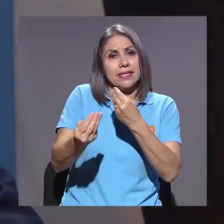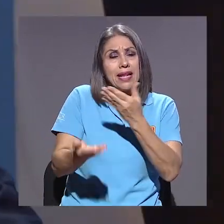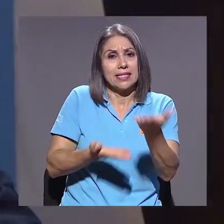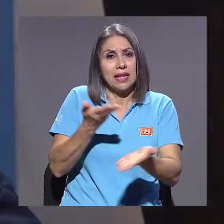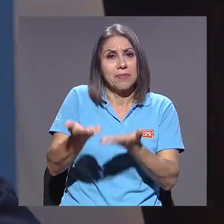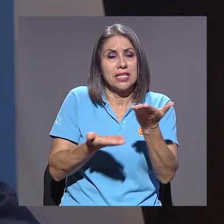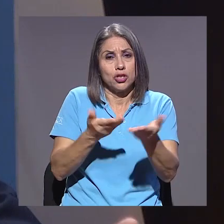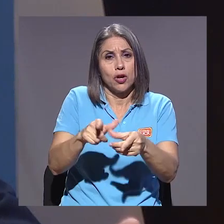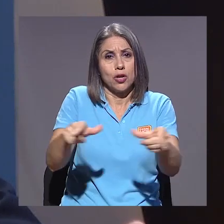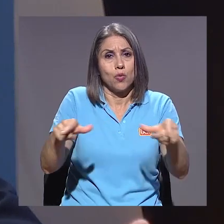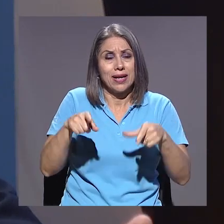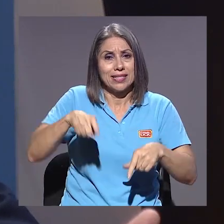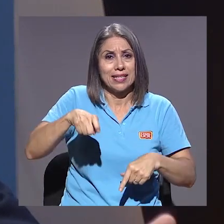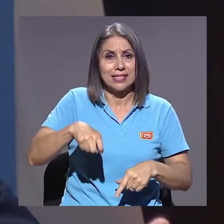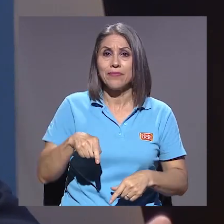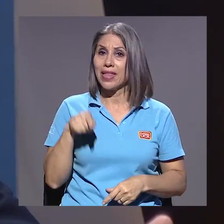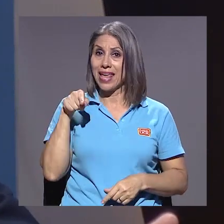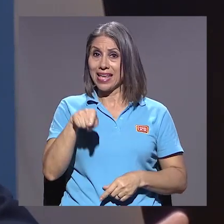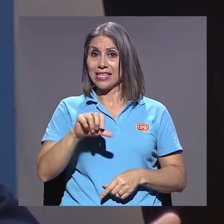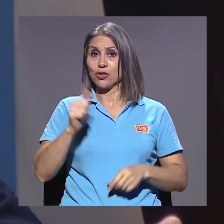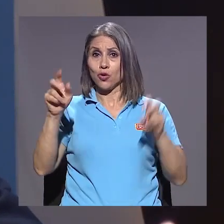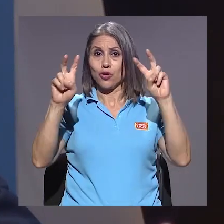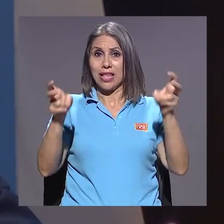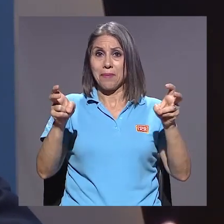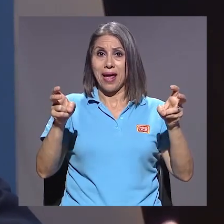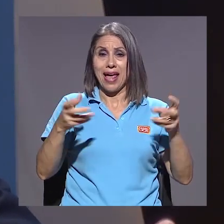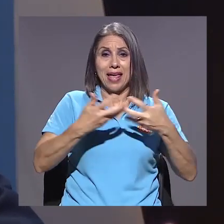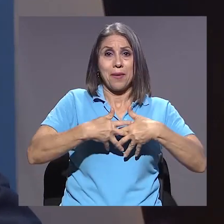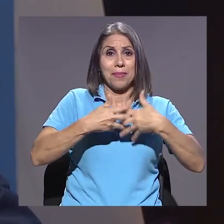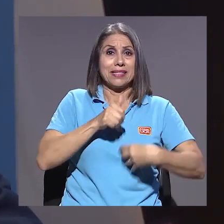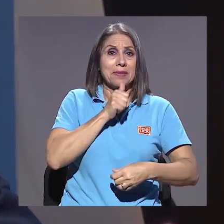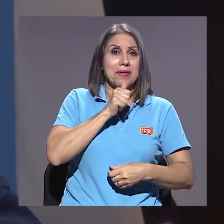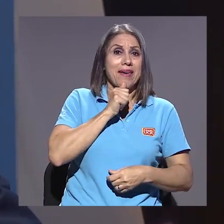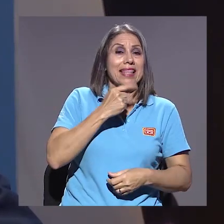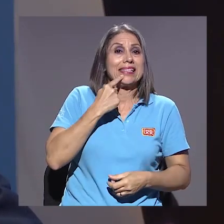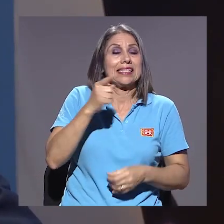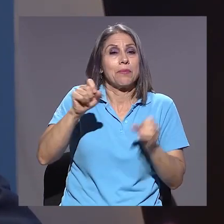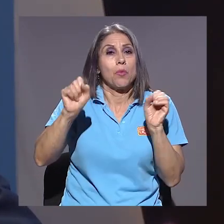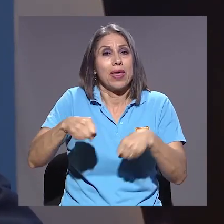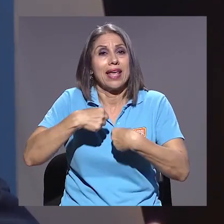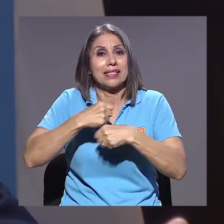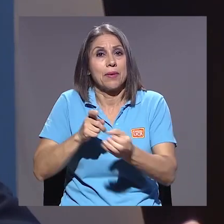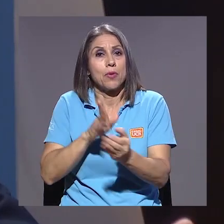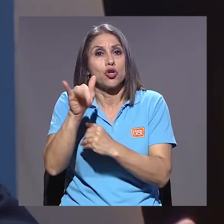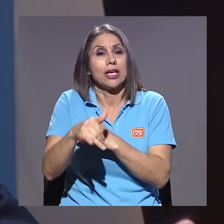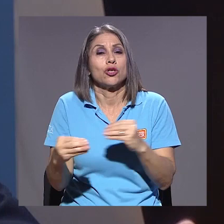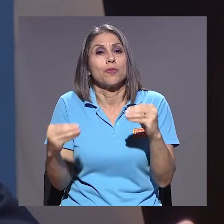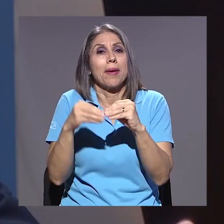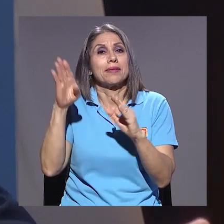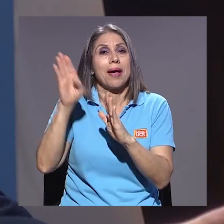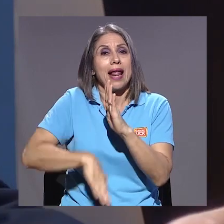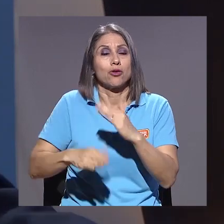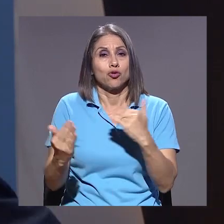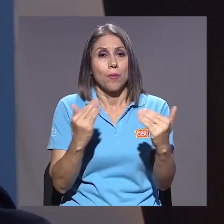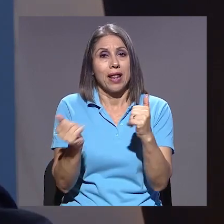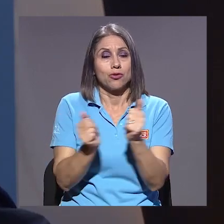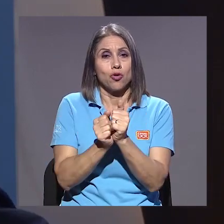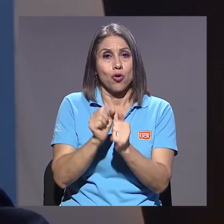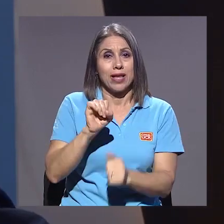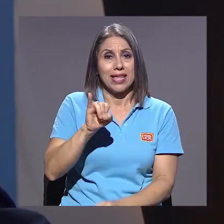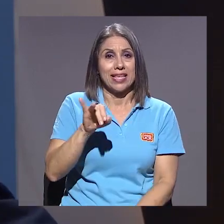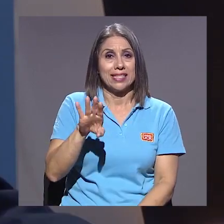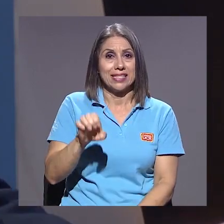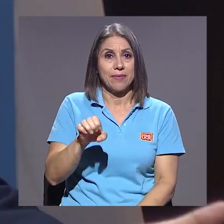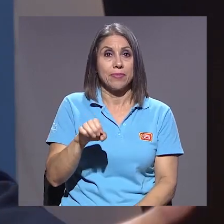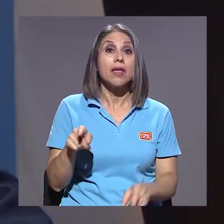es otro tema, ¿verdad? Los generadores privados dicen que pueden hacer proyectos más baratos que el ICE, ¿verdad? Y por otro lado, está